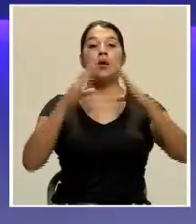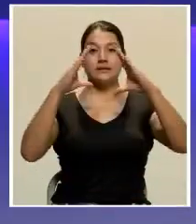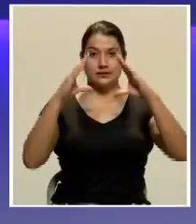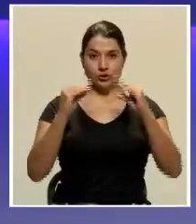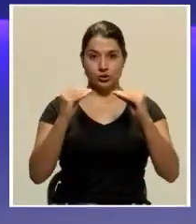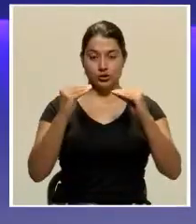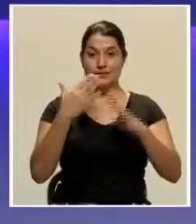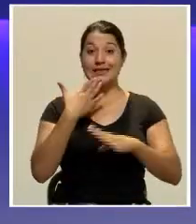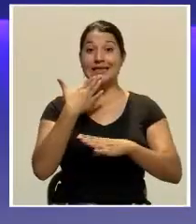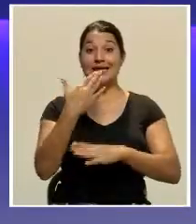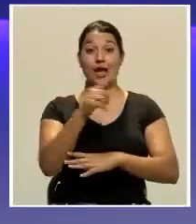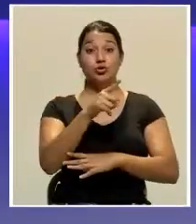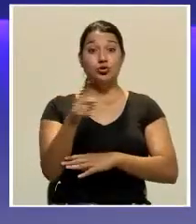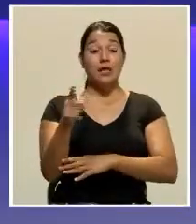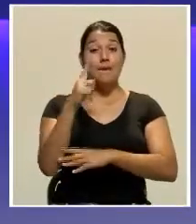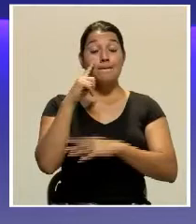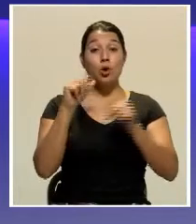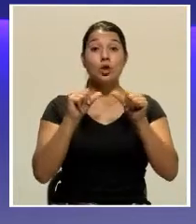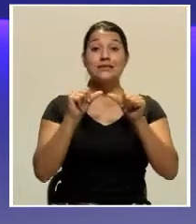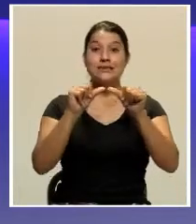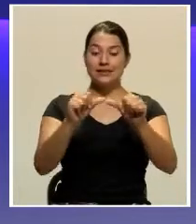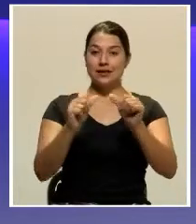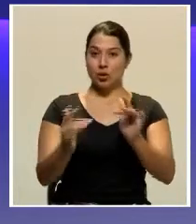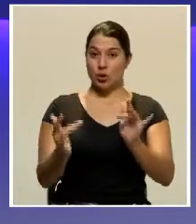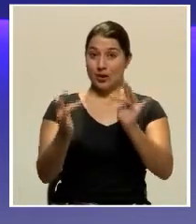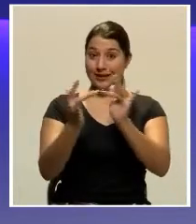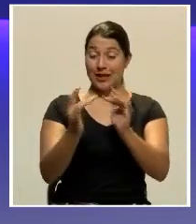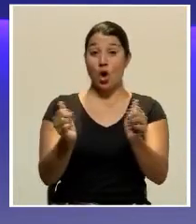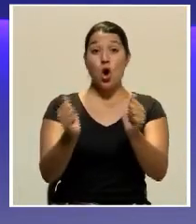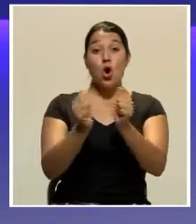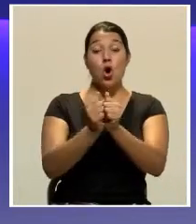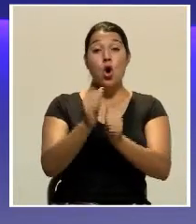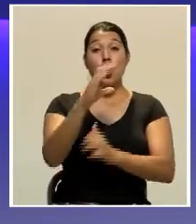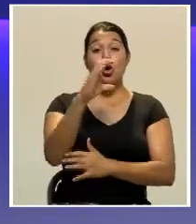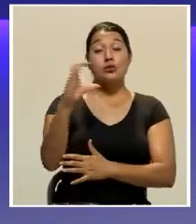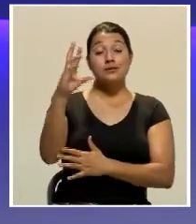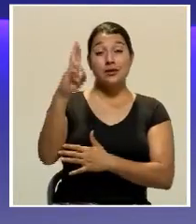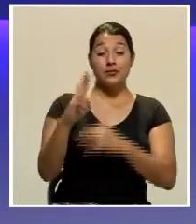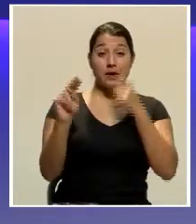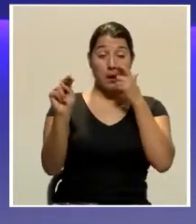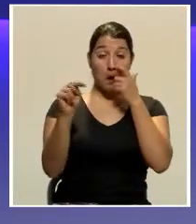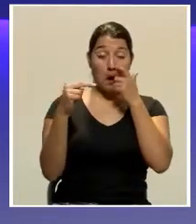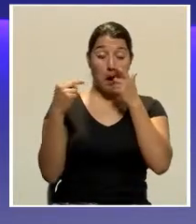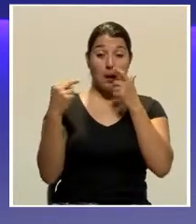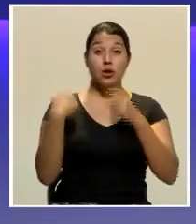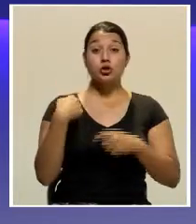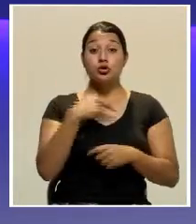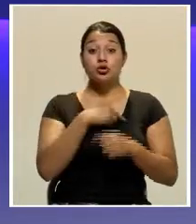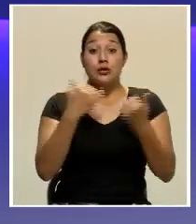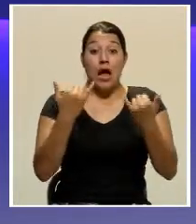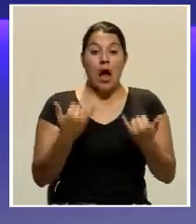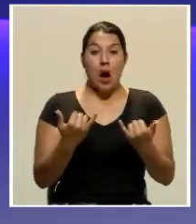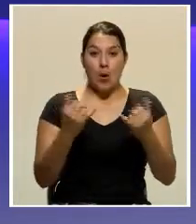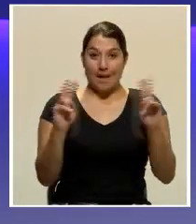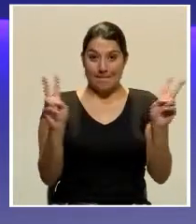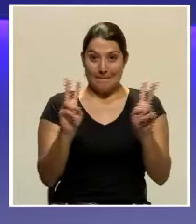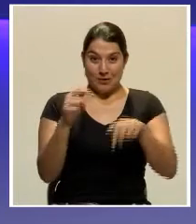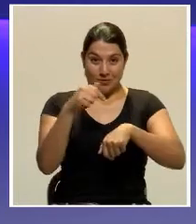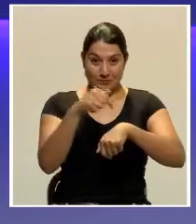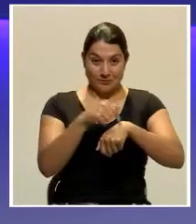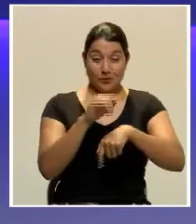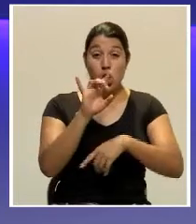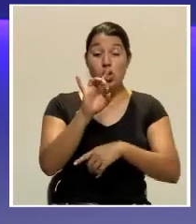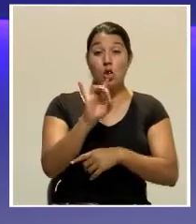noches, gracias por continuar conectados a la señal de Costa Rica Noticias. Estamos en vivo a las 8